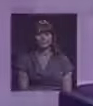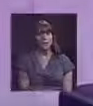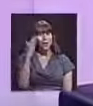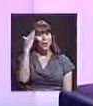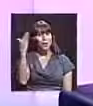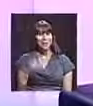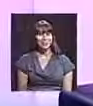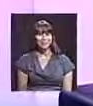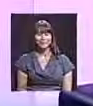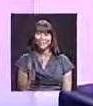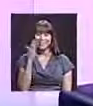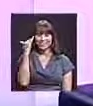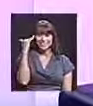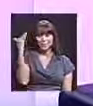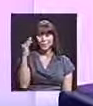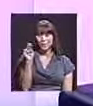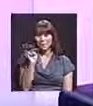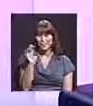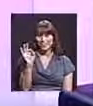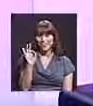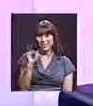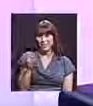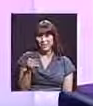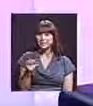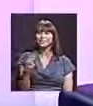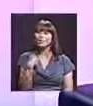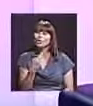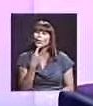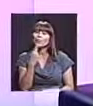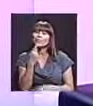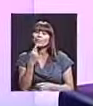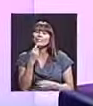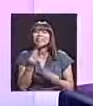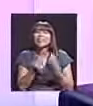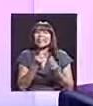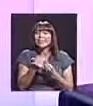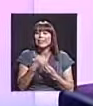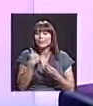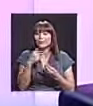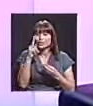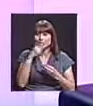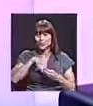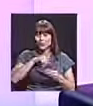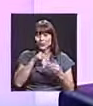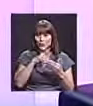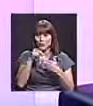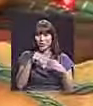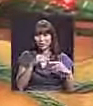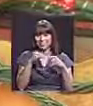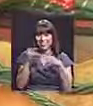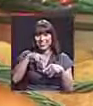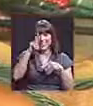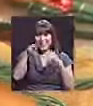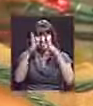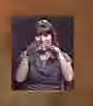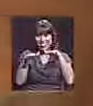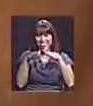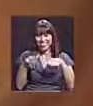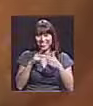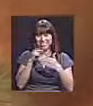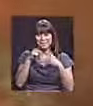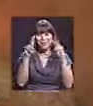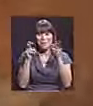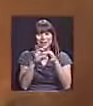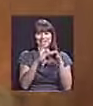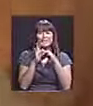Hola, les saludo a María Fernanda Jiménez y le traigo un adelanto de lo que le tendremos en nuestro especial de Navidad de Nexos. Compartiremos